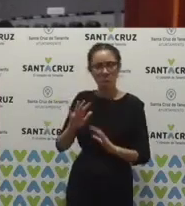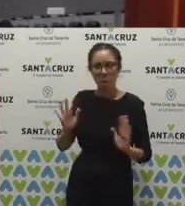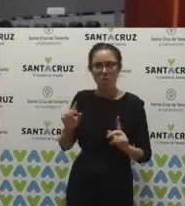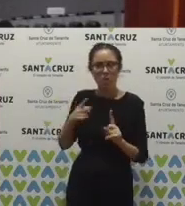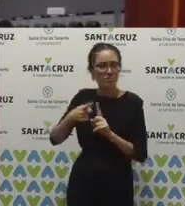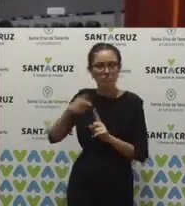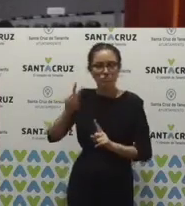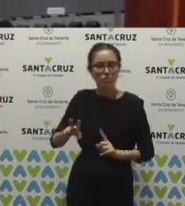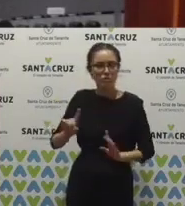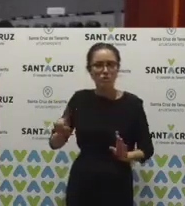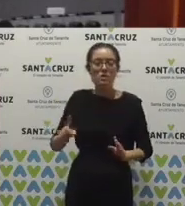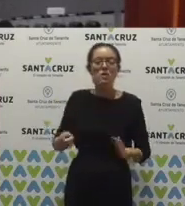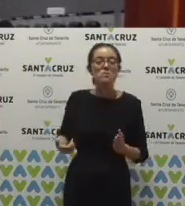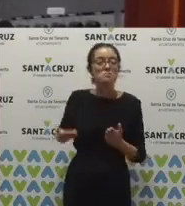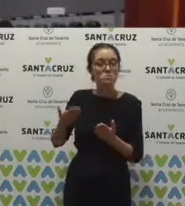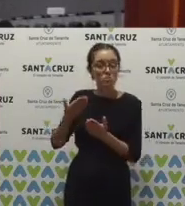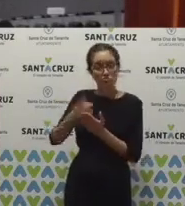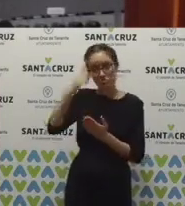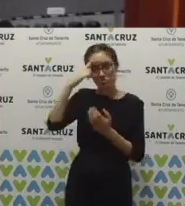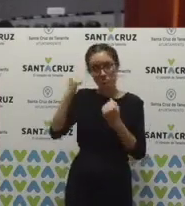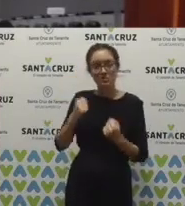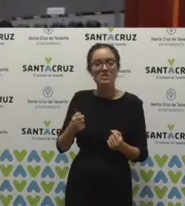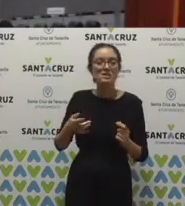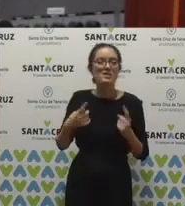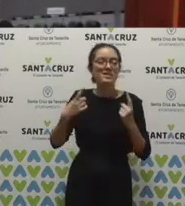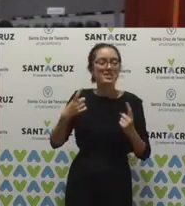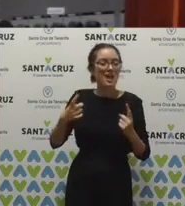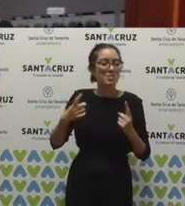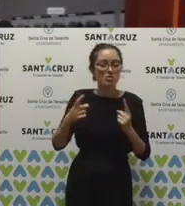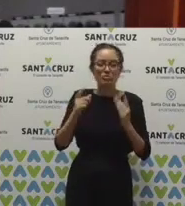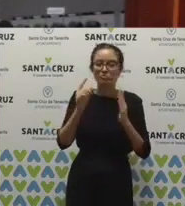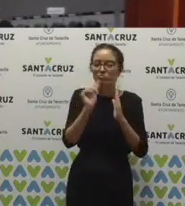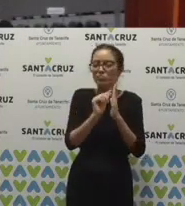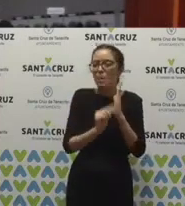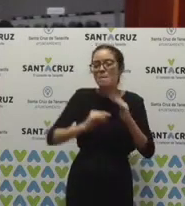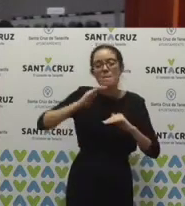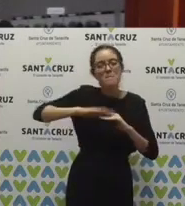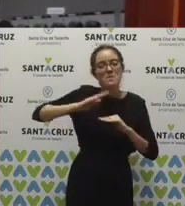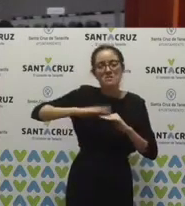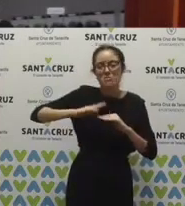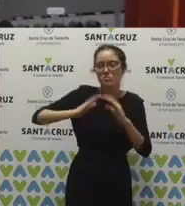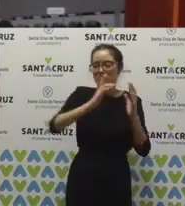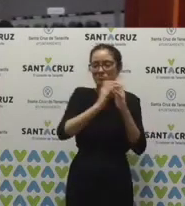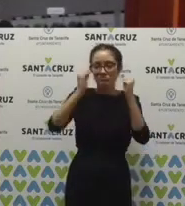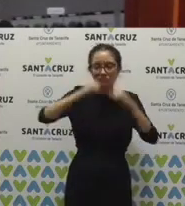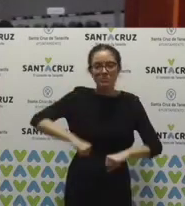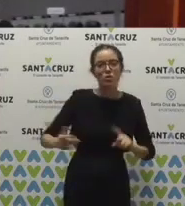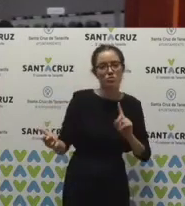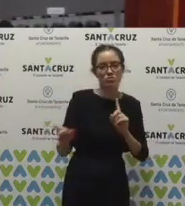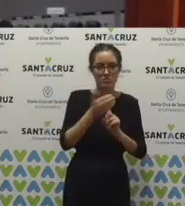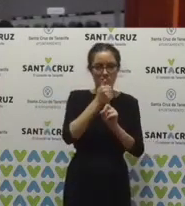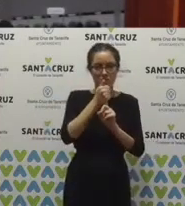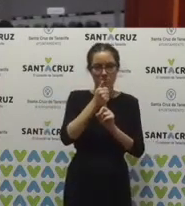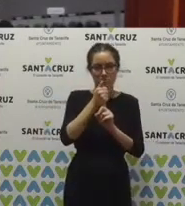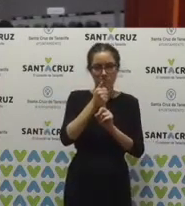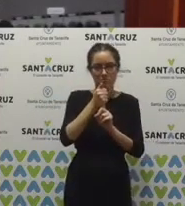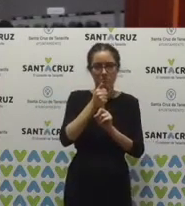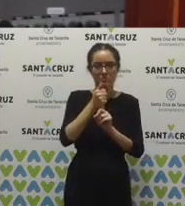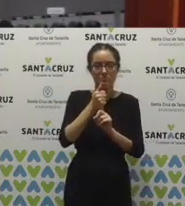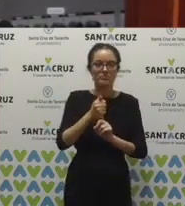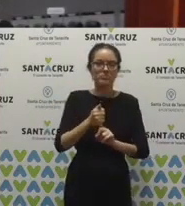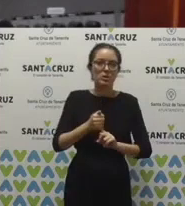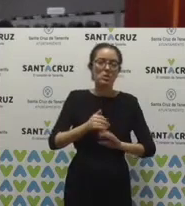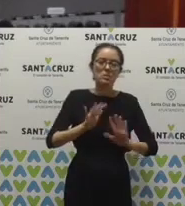moción buscábamos un mínimo común o un máximo común entre las posiciones de todos pero que eso no excluía el